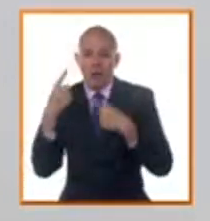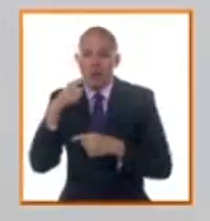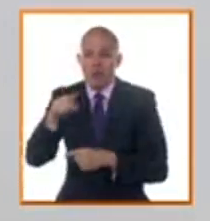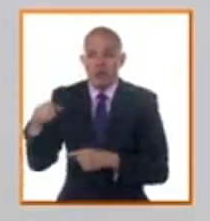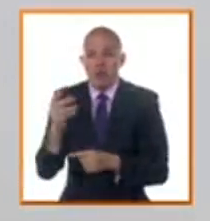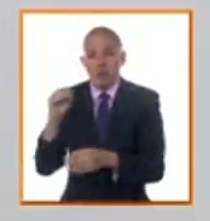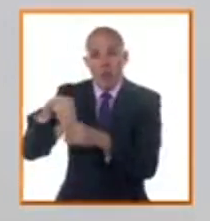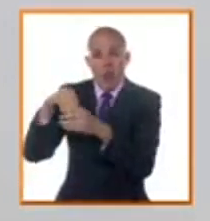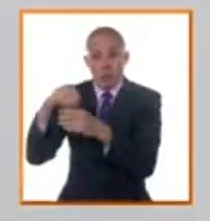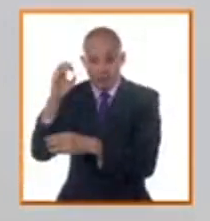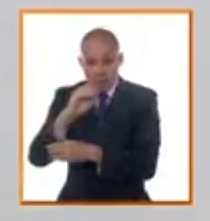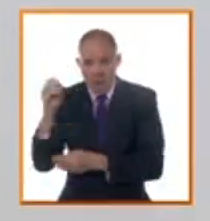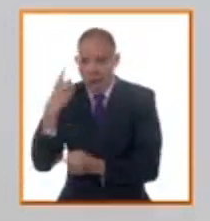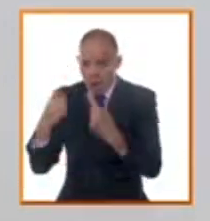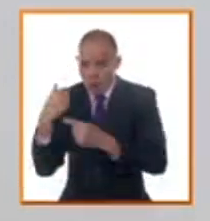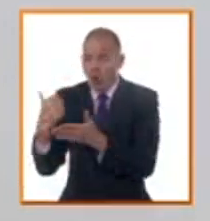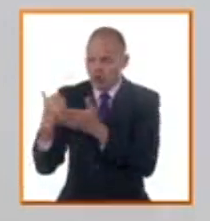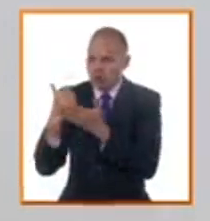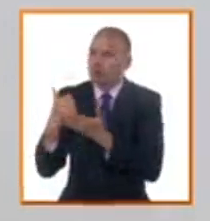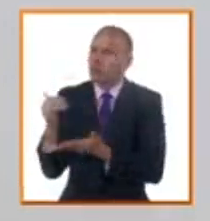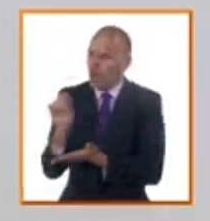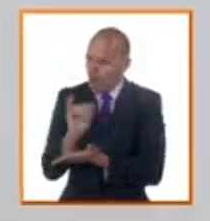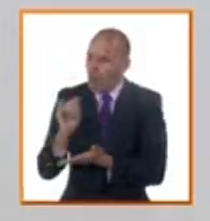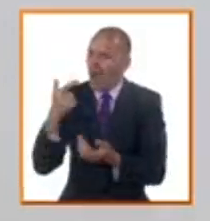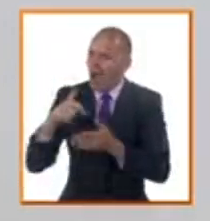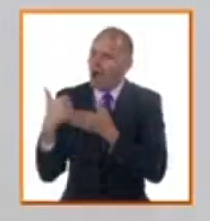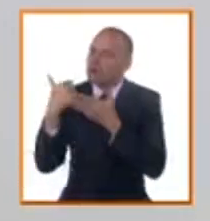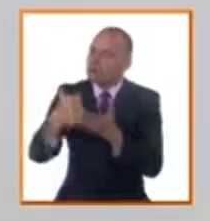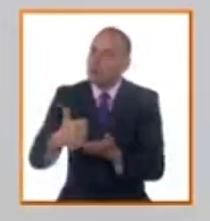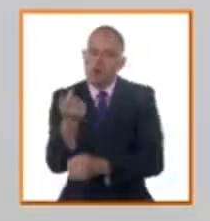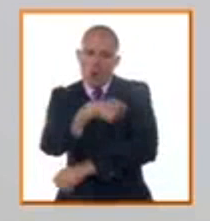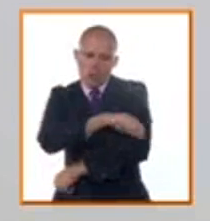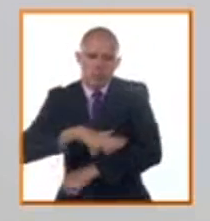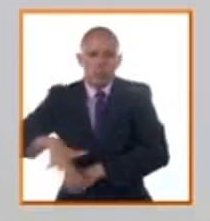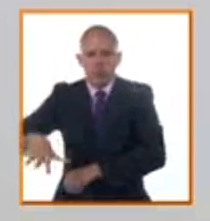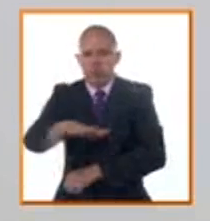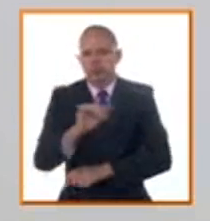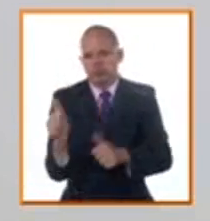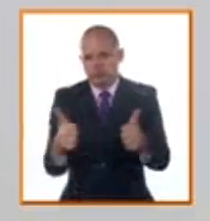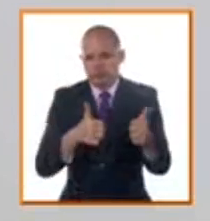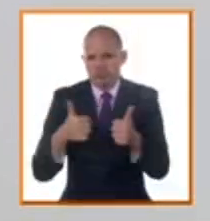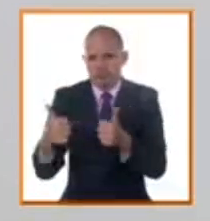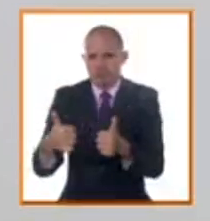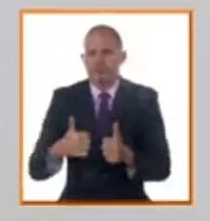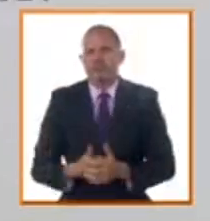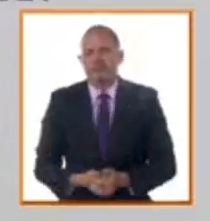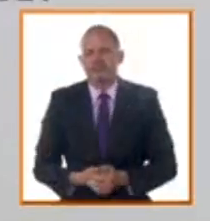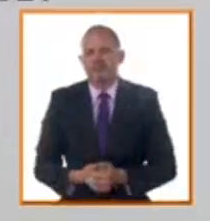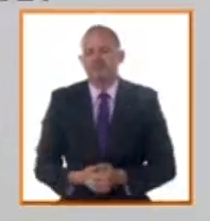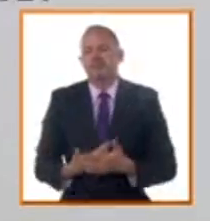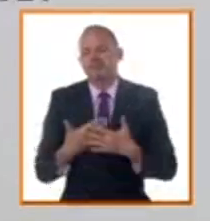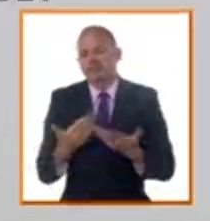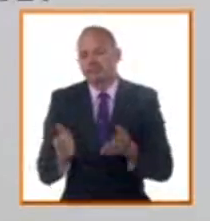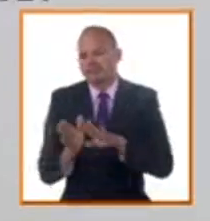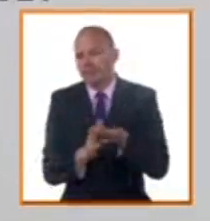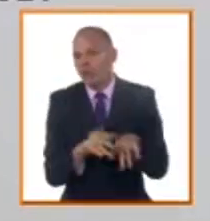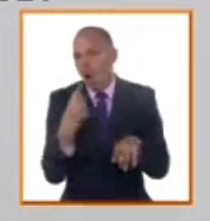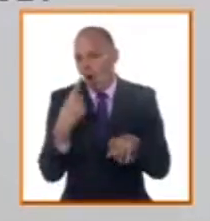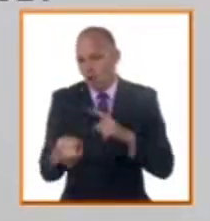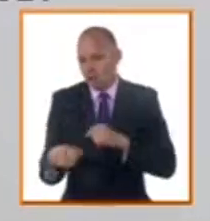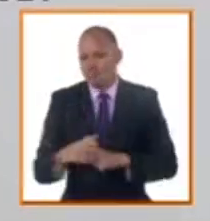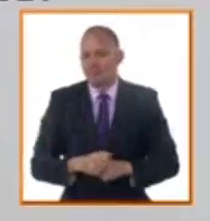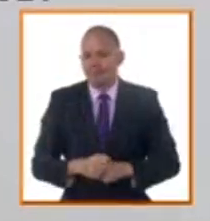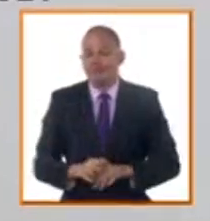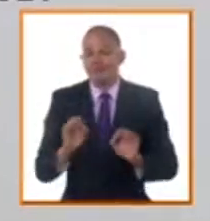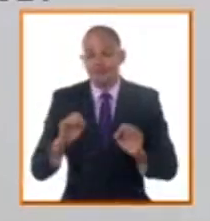organismos, contempladas también en las acciones de respuesta a este tipo de contingencia para la reducción de desastres. Finalmente, y muy rápido, reconocer el